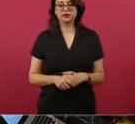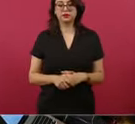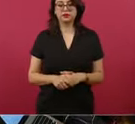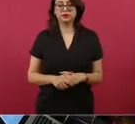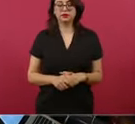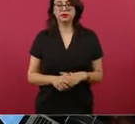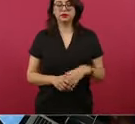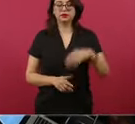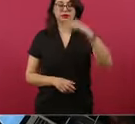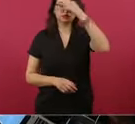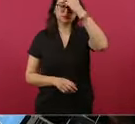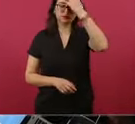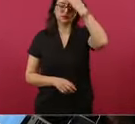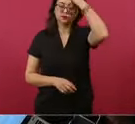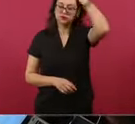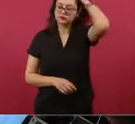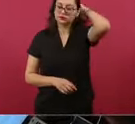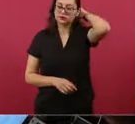Sí,